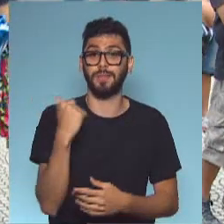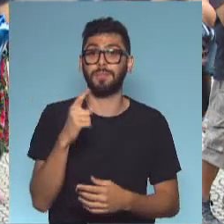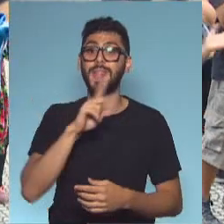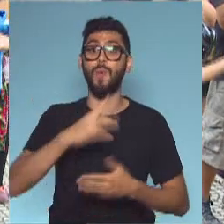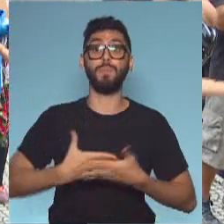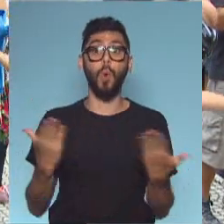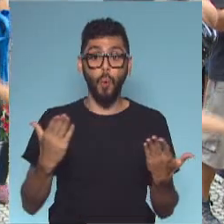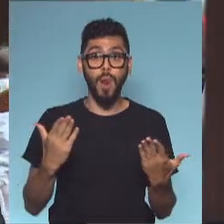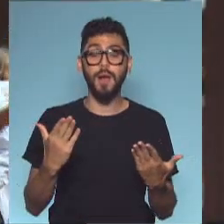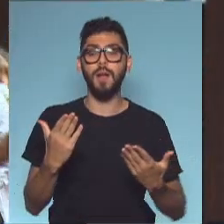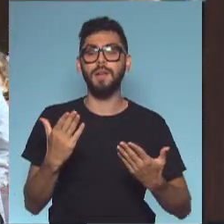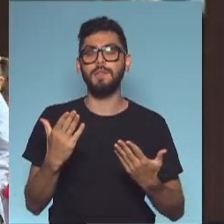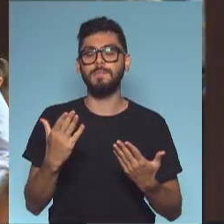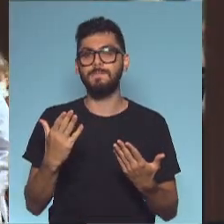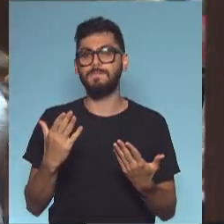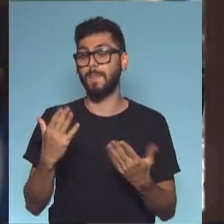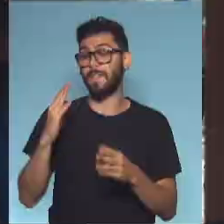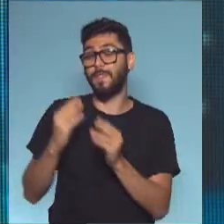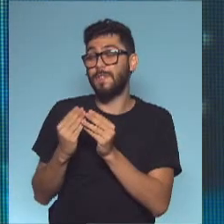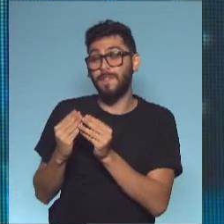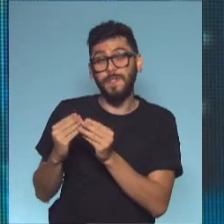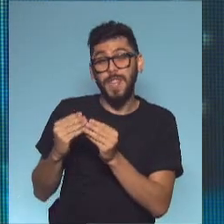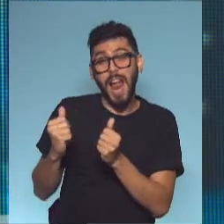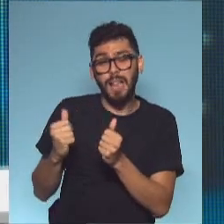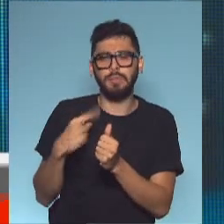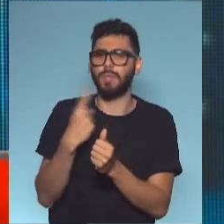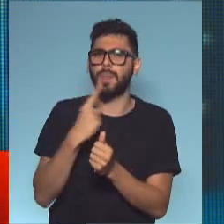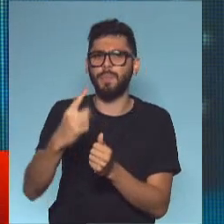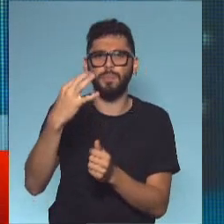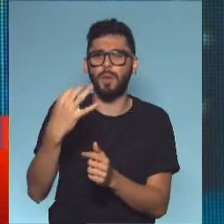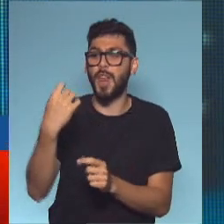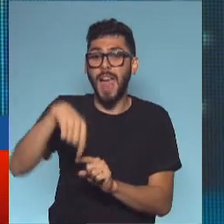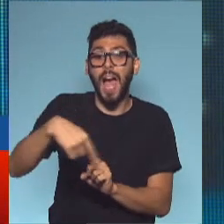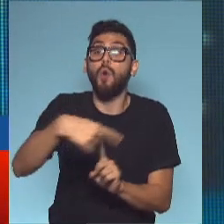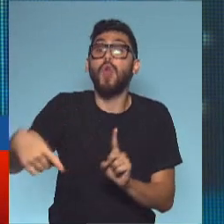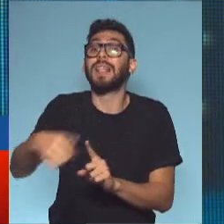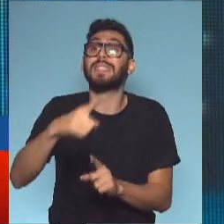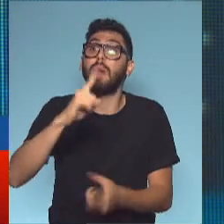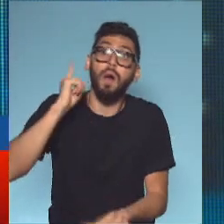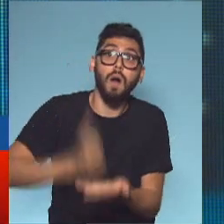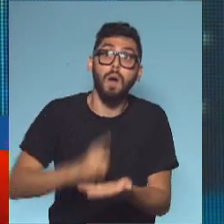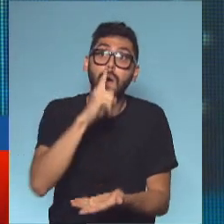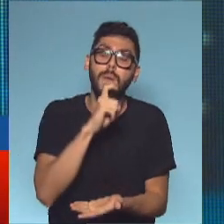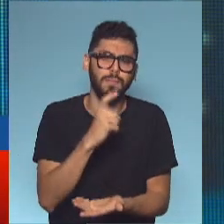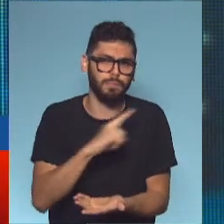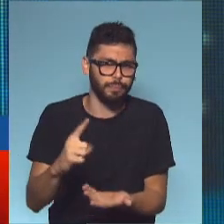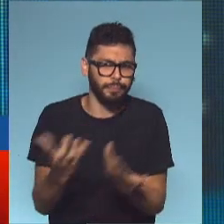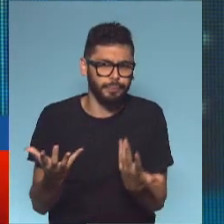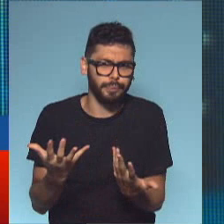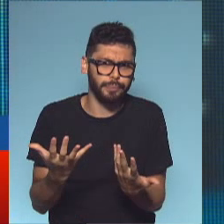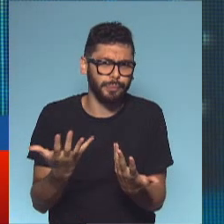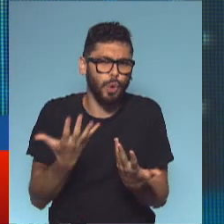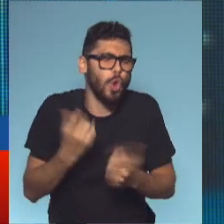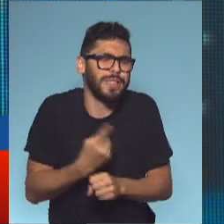con Felicitas decíamos, lo conveniente sería no asegurar nada de aquí a una semana. ¿Quién lo puede asegurar? Está clarísimo que ahora el gobierno, ya